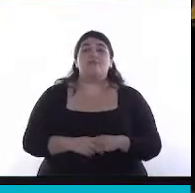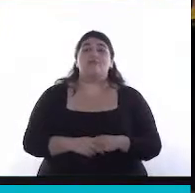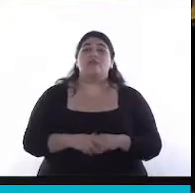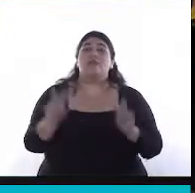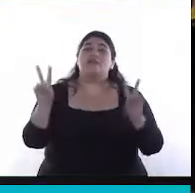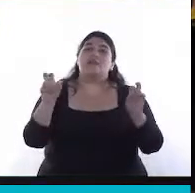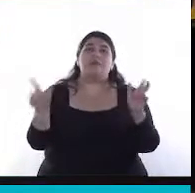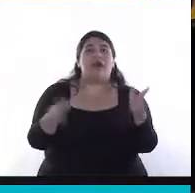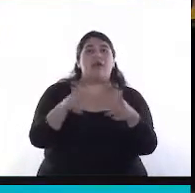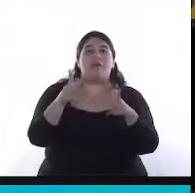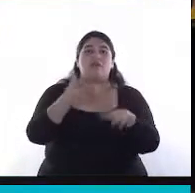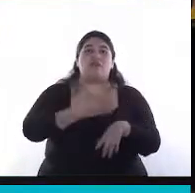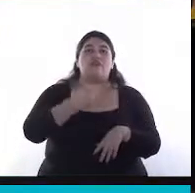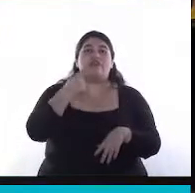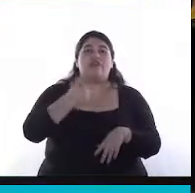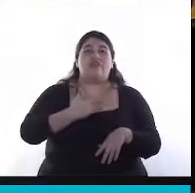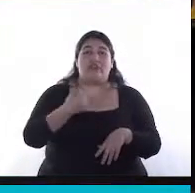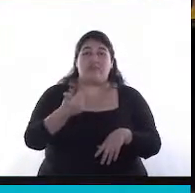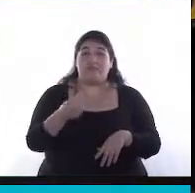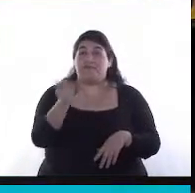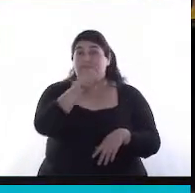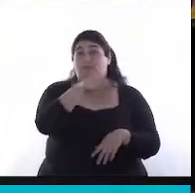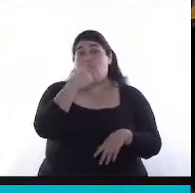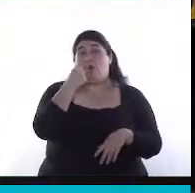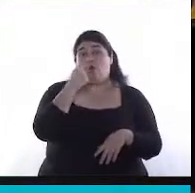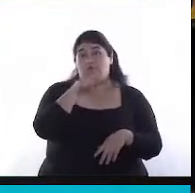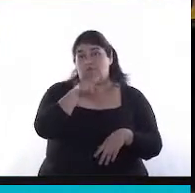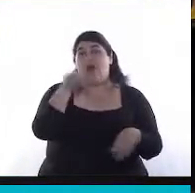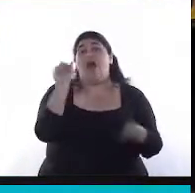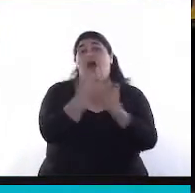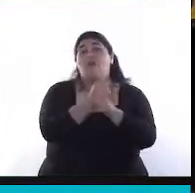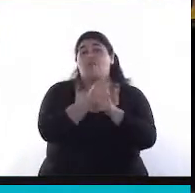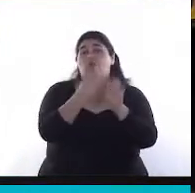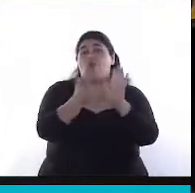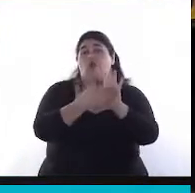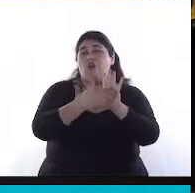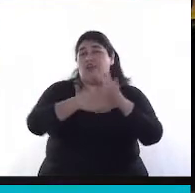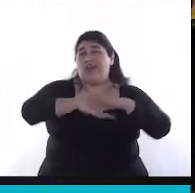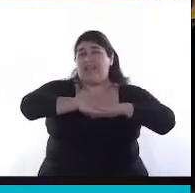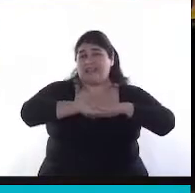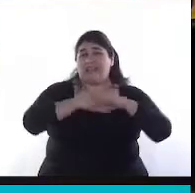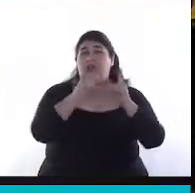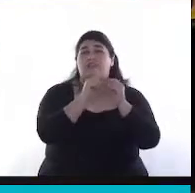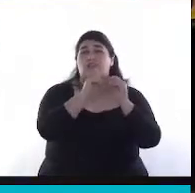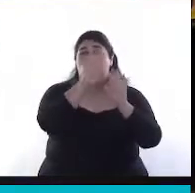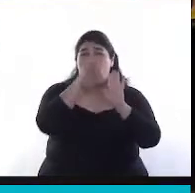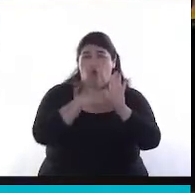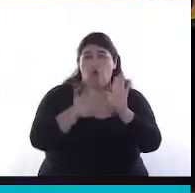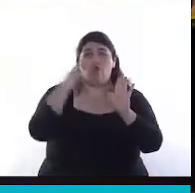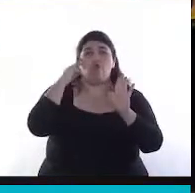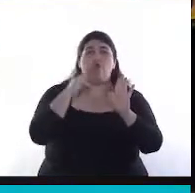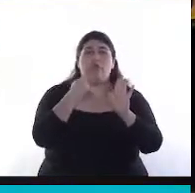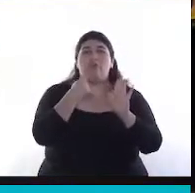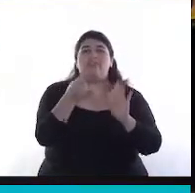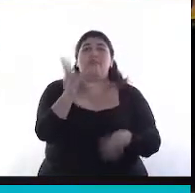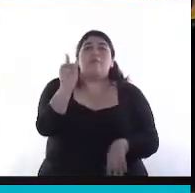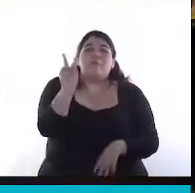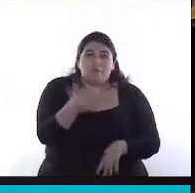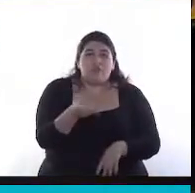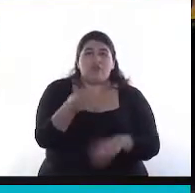este señor que aprobó un código de ética cuyo artículo 9 prohíbe esto